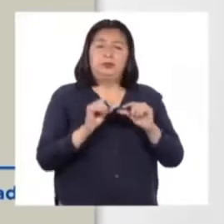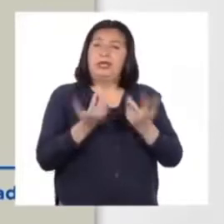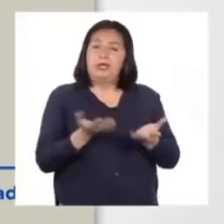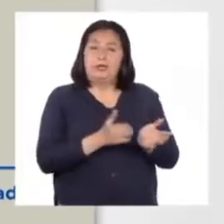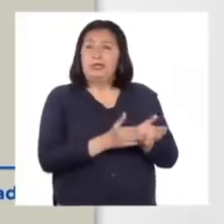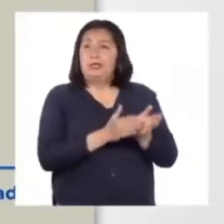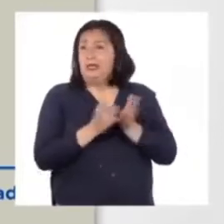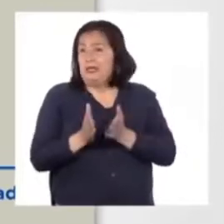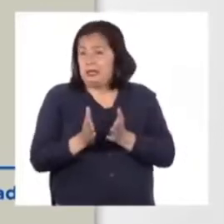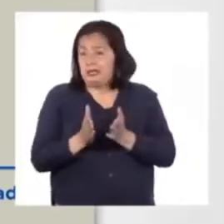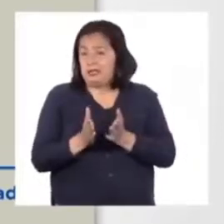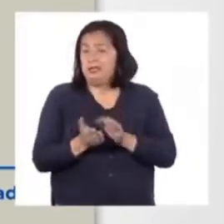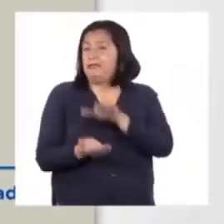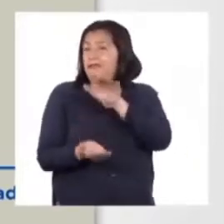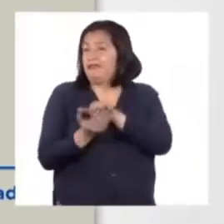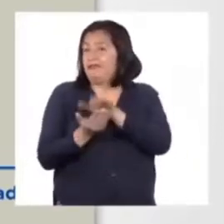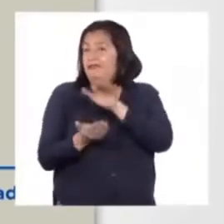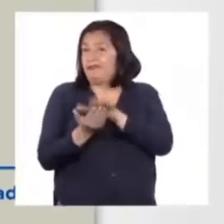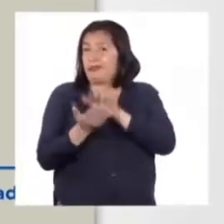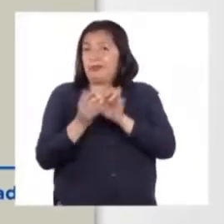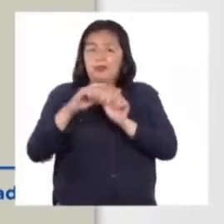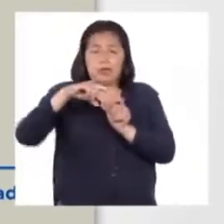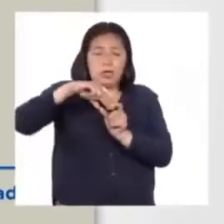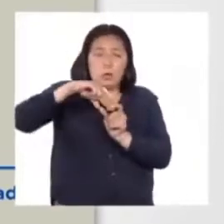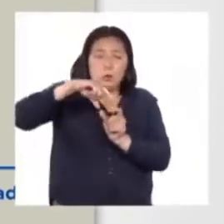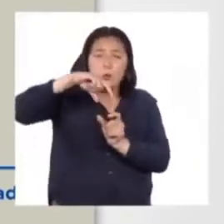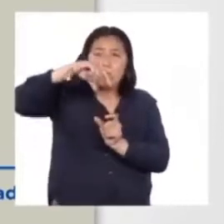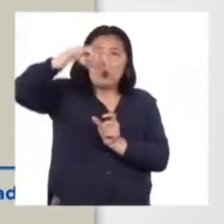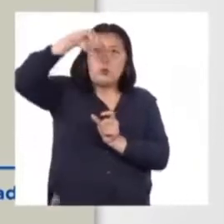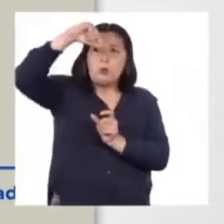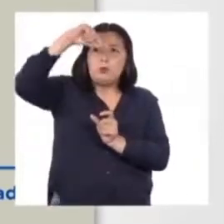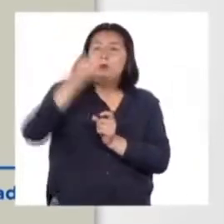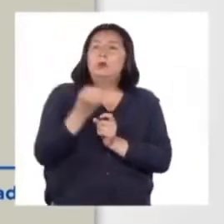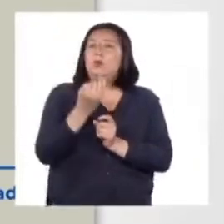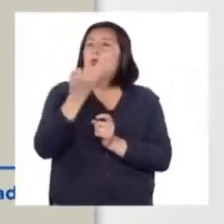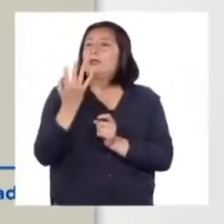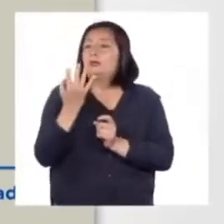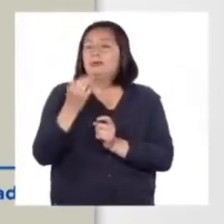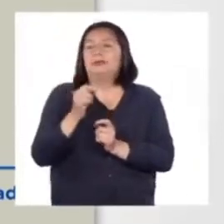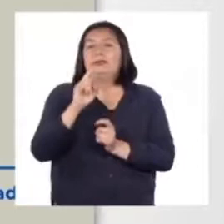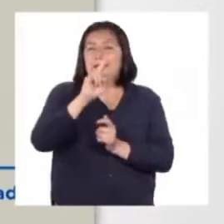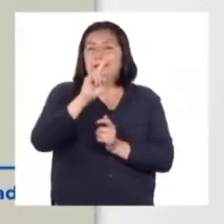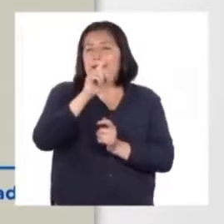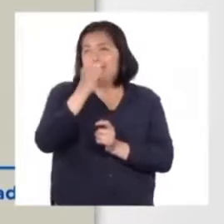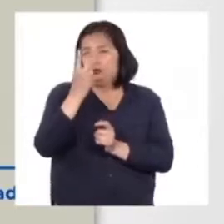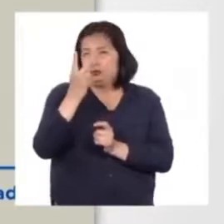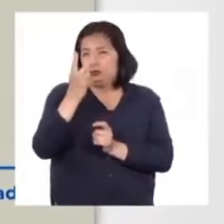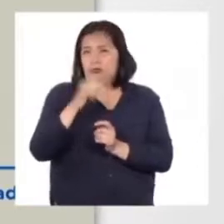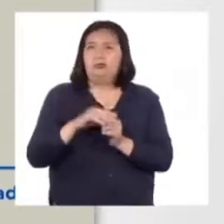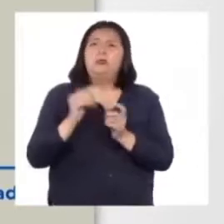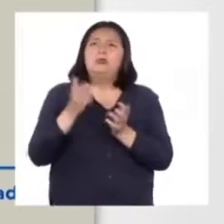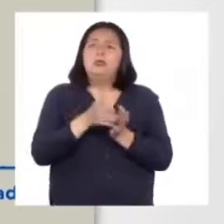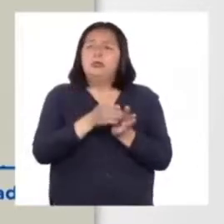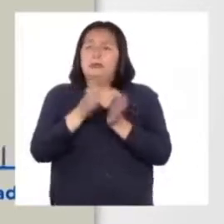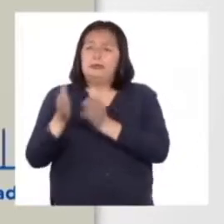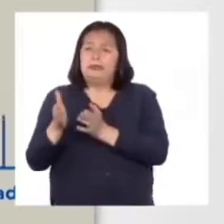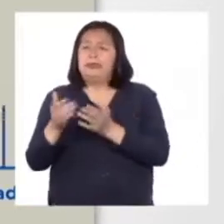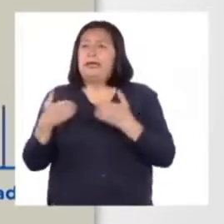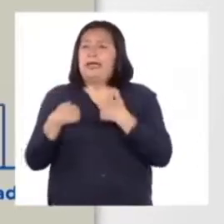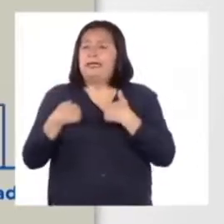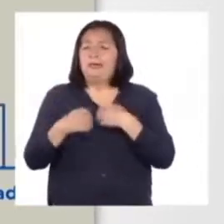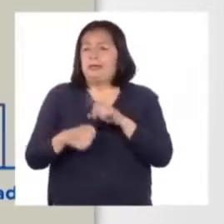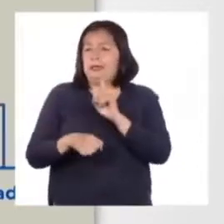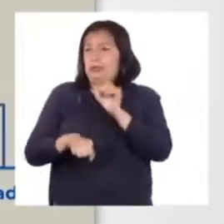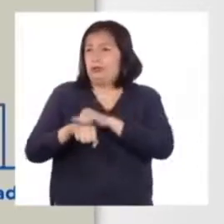de reptiles dibujamos la barra de la altura estimada del número 32 y la de invertebrados al